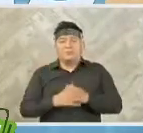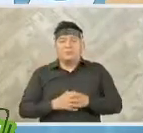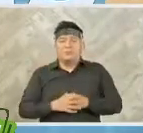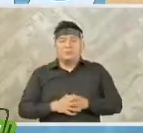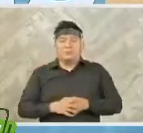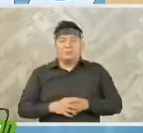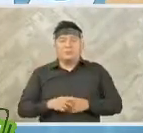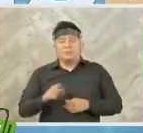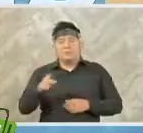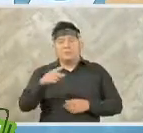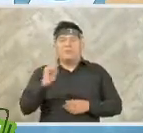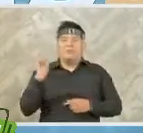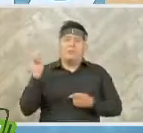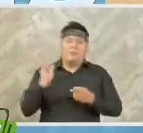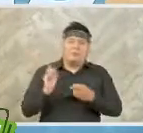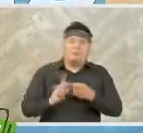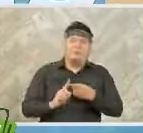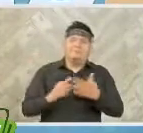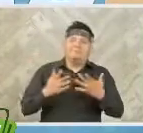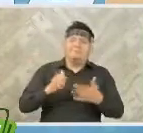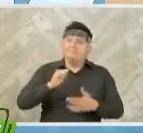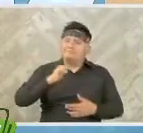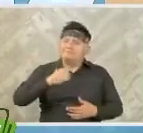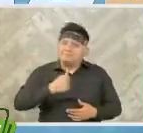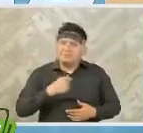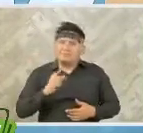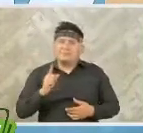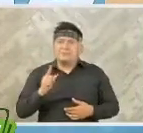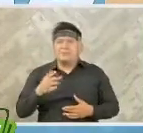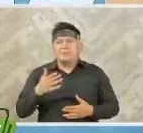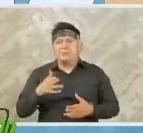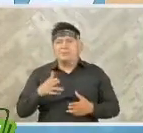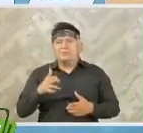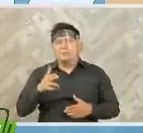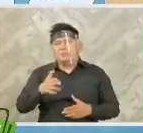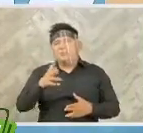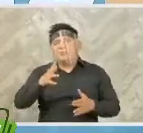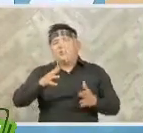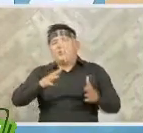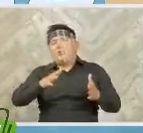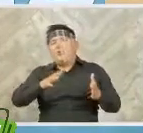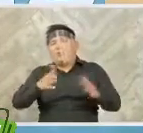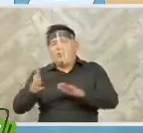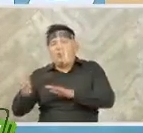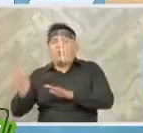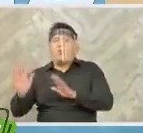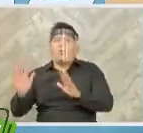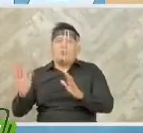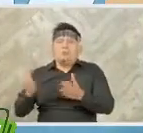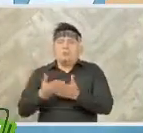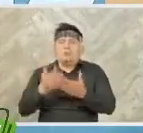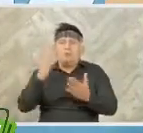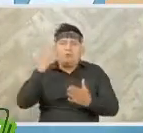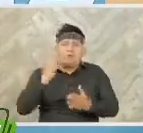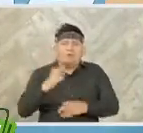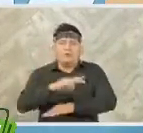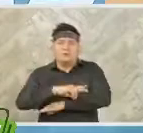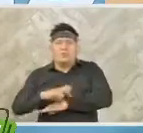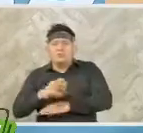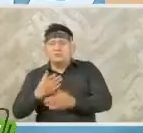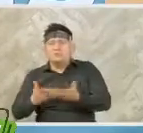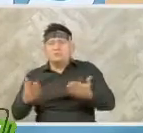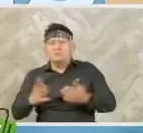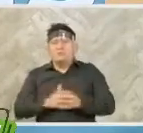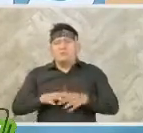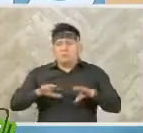entornos afectados tradicionalmente por el delito. Hay que, ese programa como tal, esa intervención integral, después